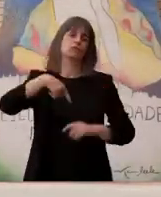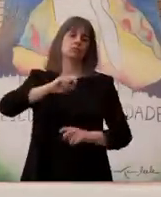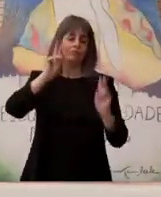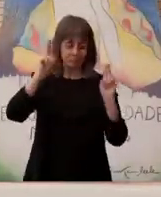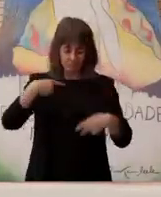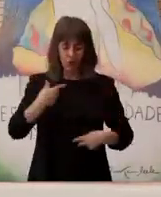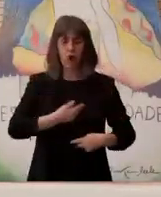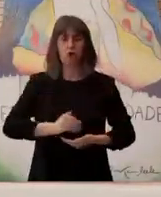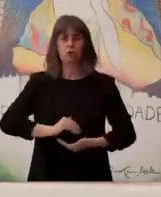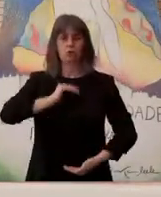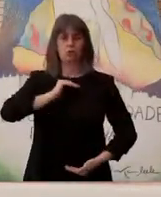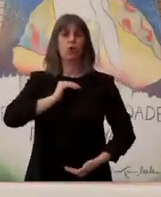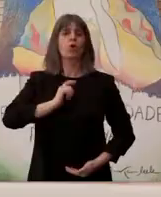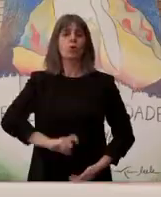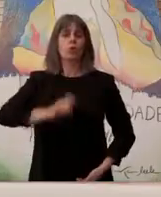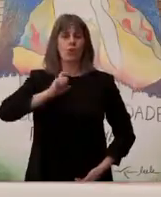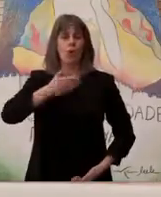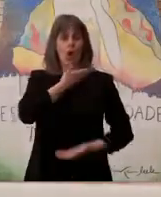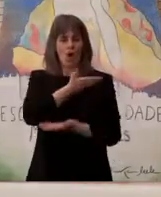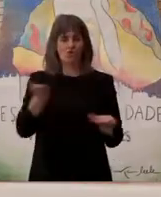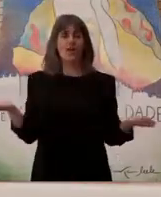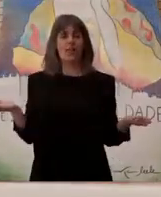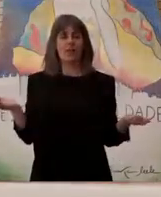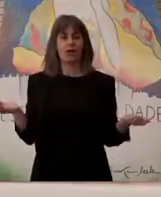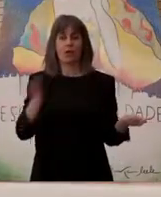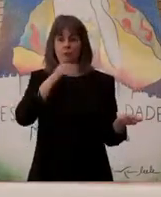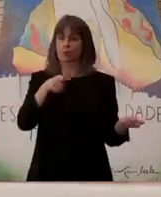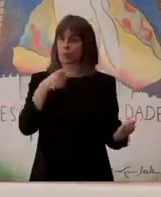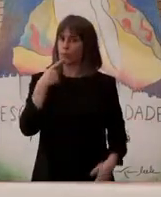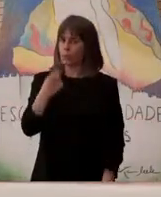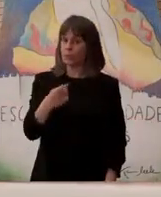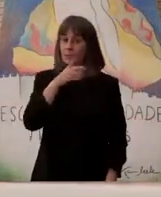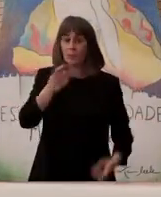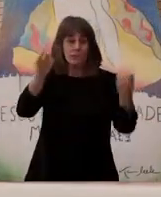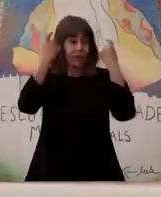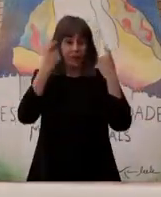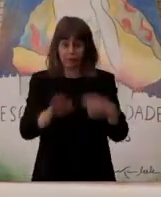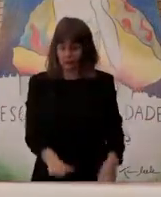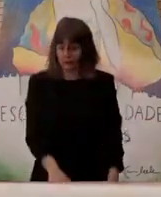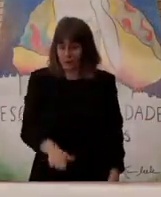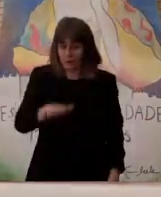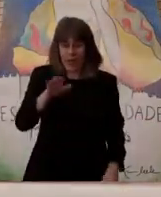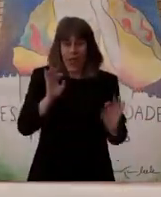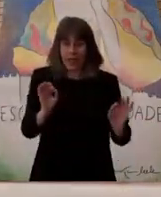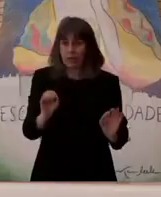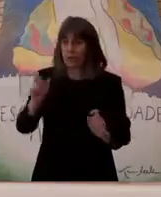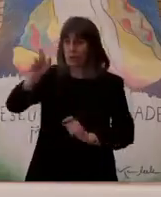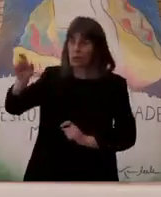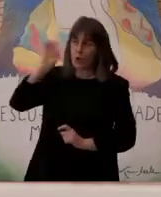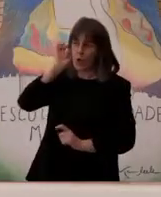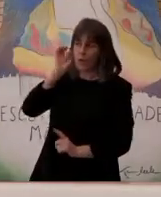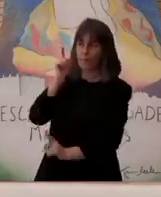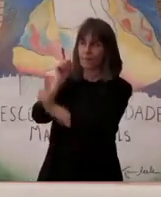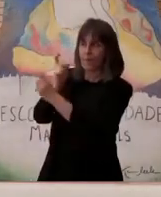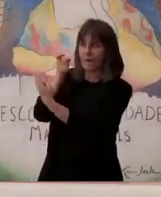porque esto cuesta muy tú muy tú porque nos educaron para que siempre una mujer será a Tu rival y